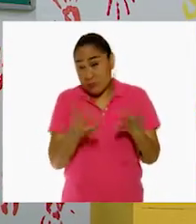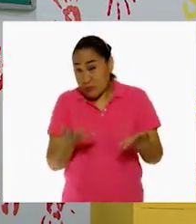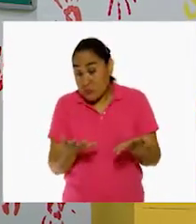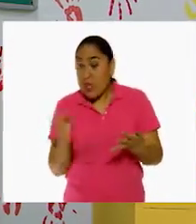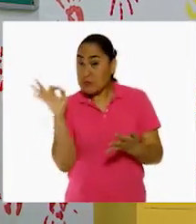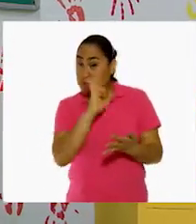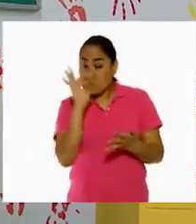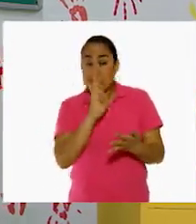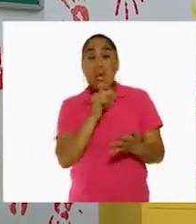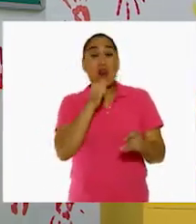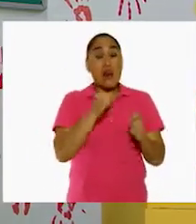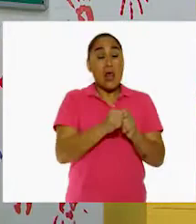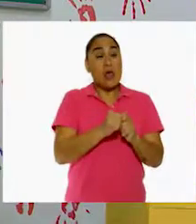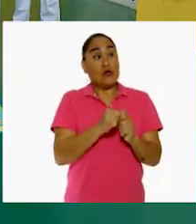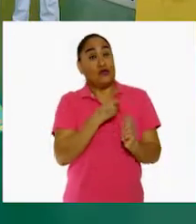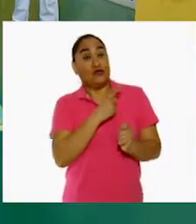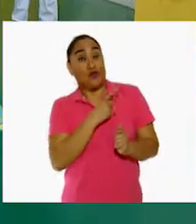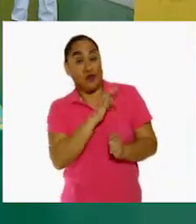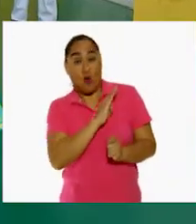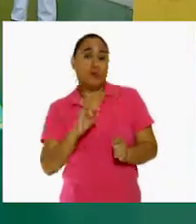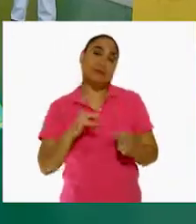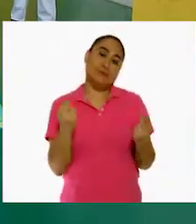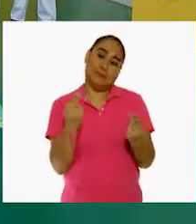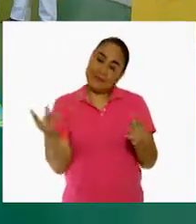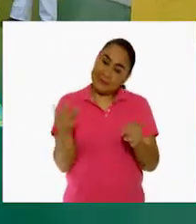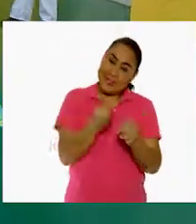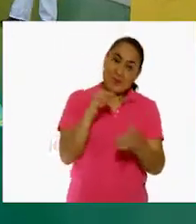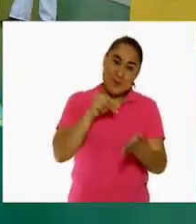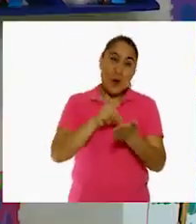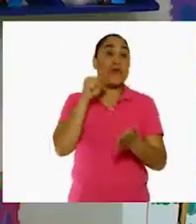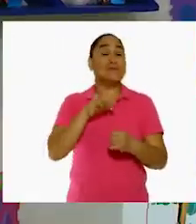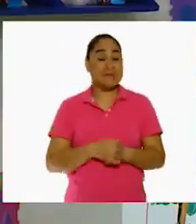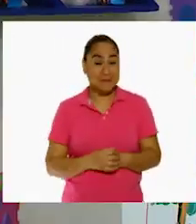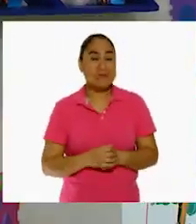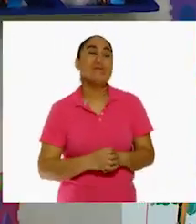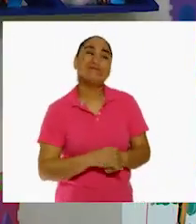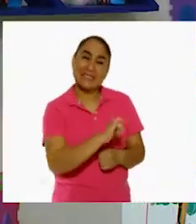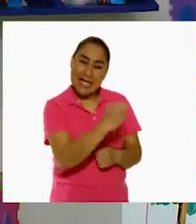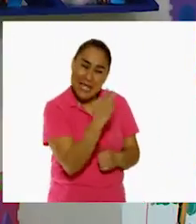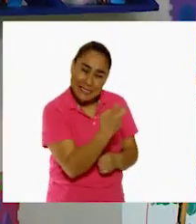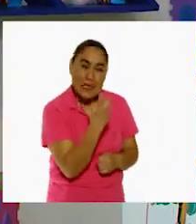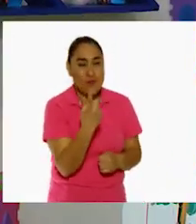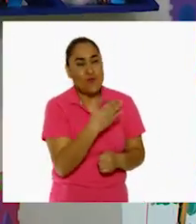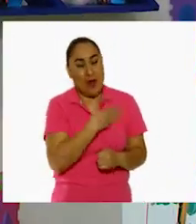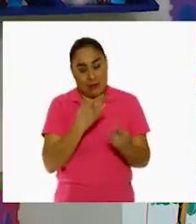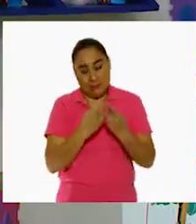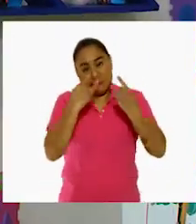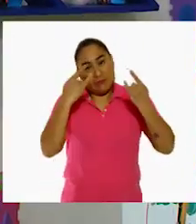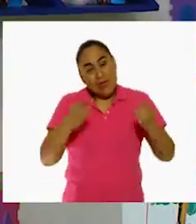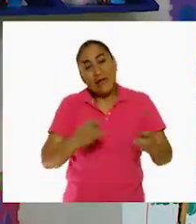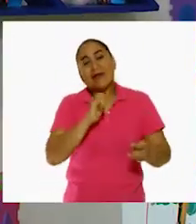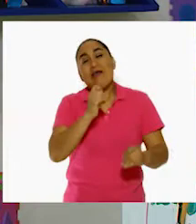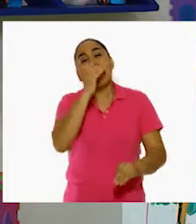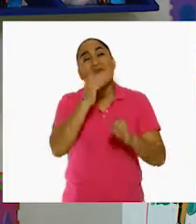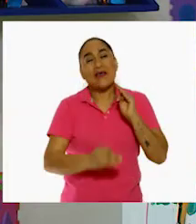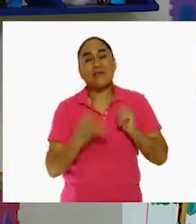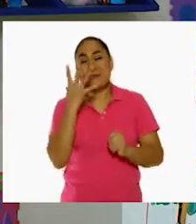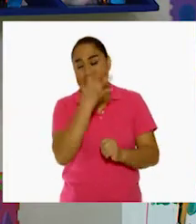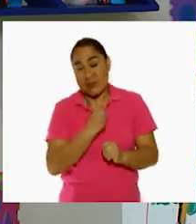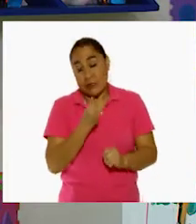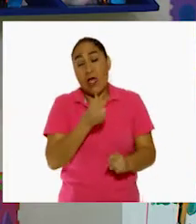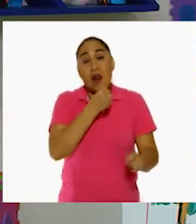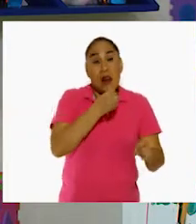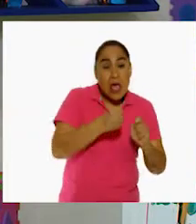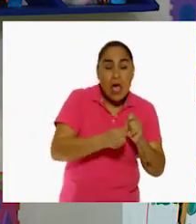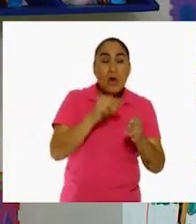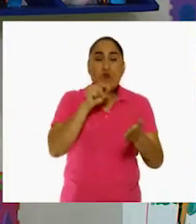mismo sin él. Exactamente. Qué bueno que el cuento termina bien. Y tanto Punto como todas las letras reconocen